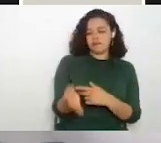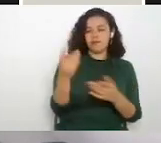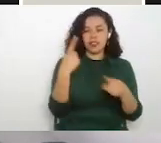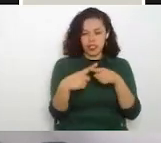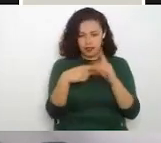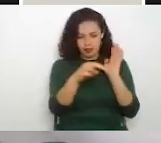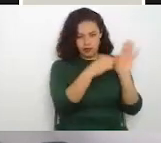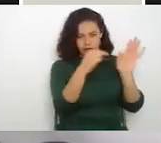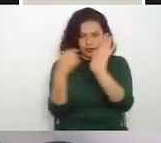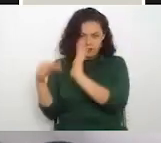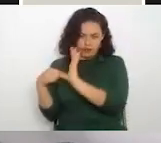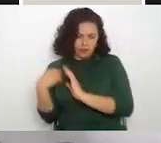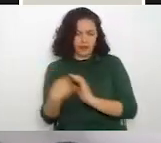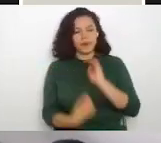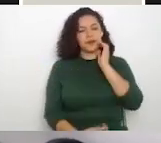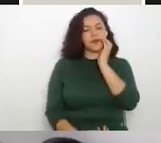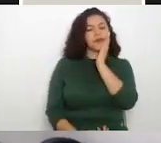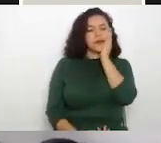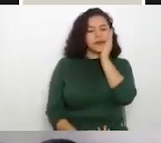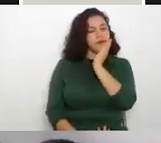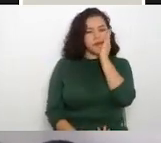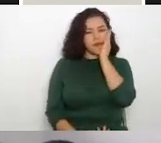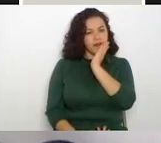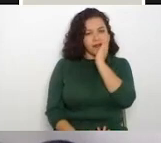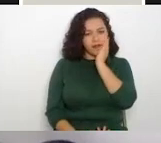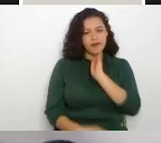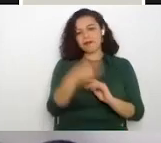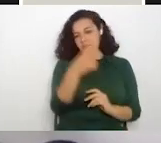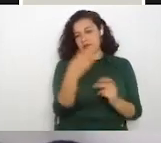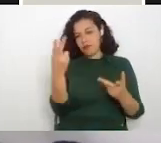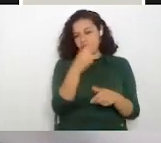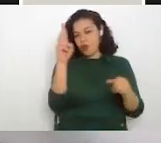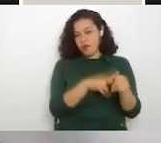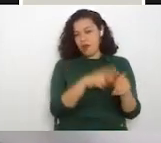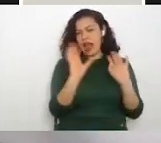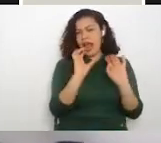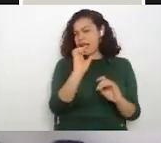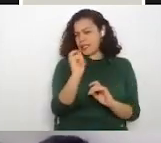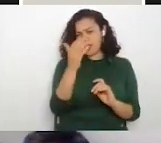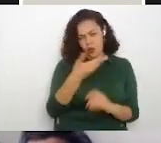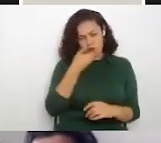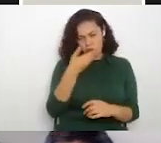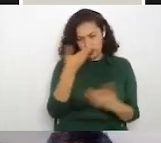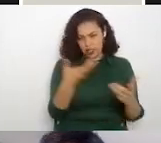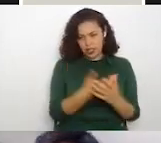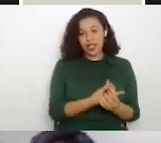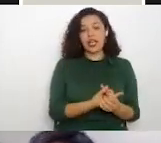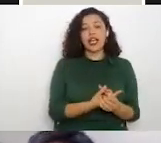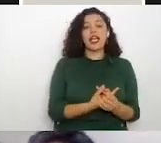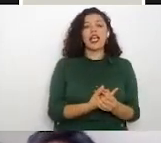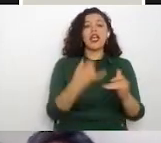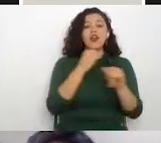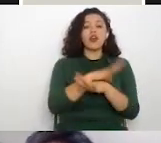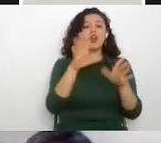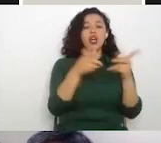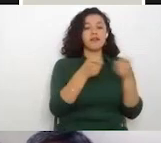manual. Es lo que normalmente se acostumbra a hacer, ¿sí? Y los datos de control del documento, que puede